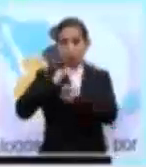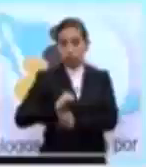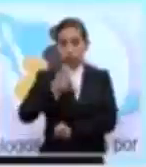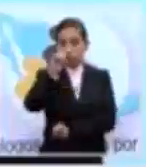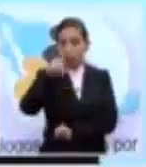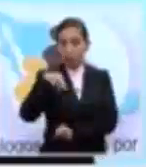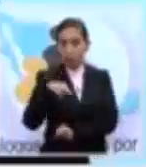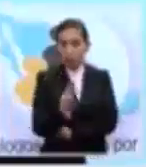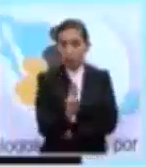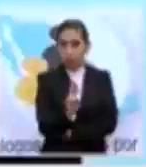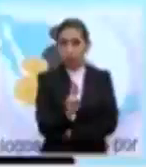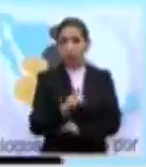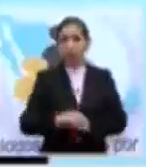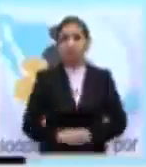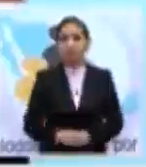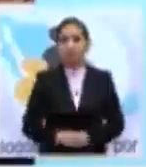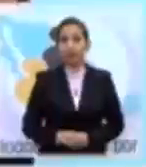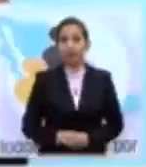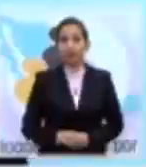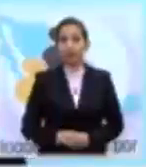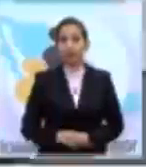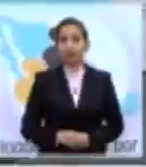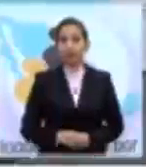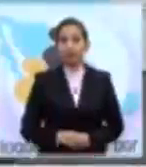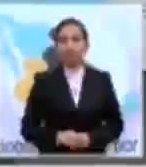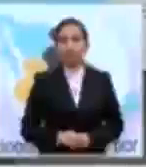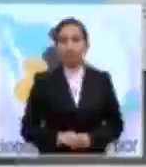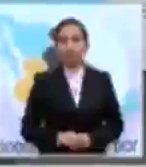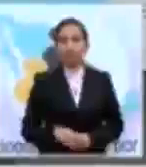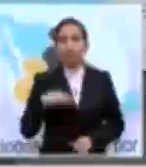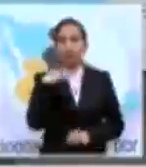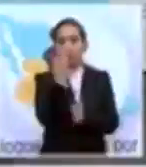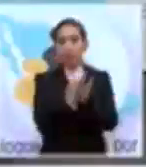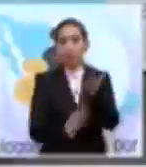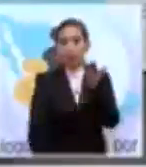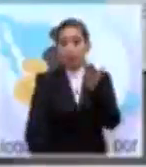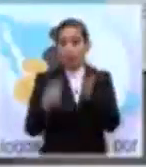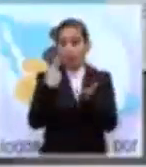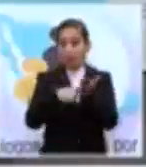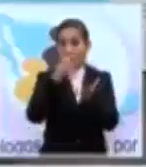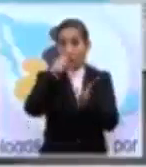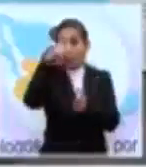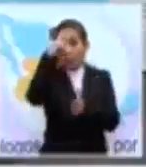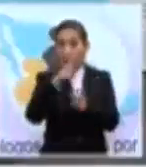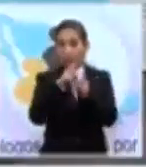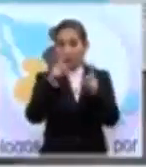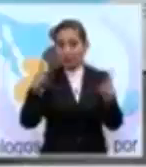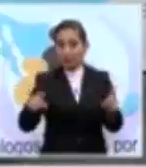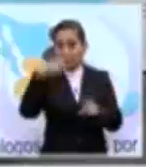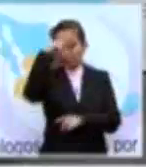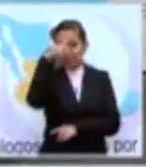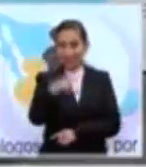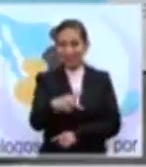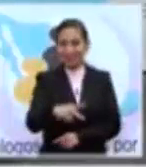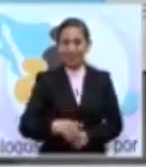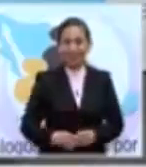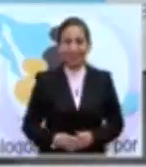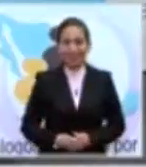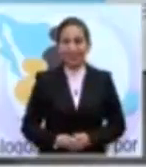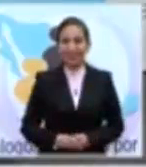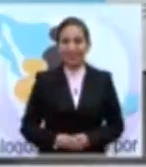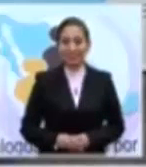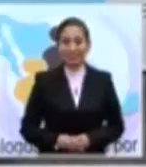en México y representante residente del Programa de las Naciones Unidas para el Desarrollo en México.